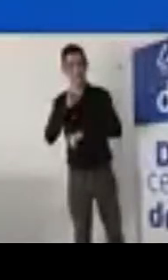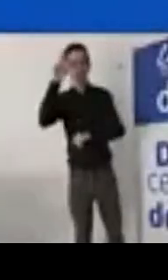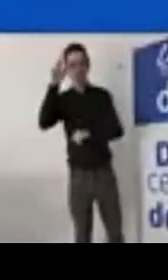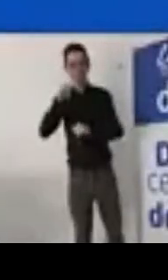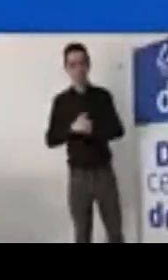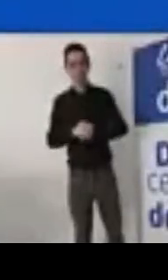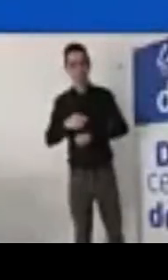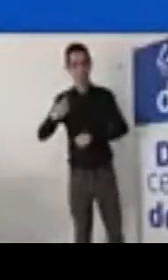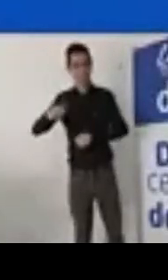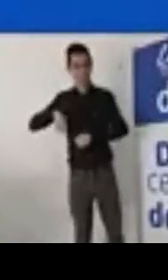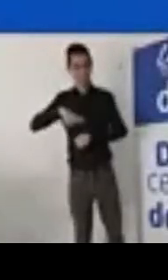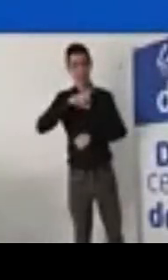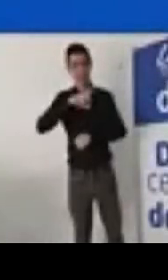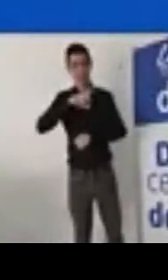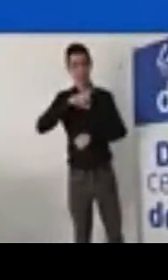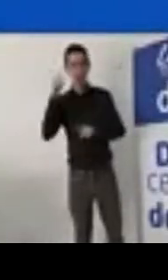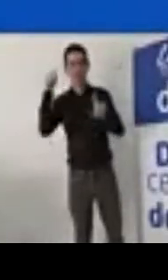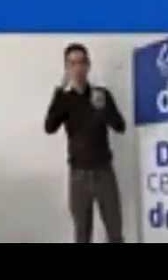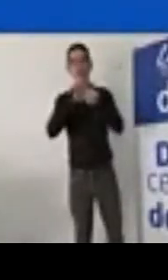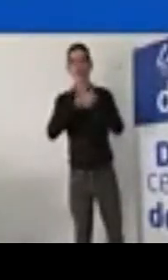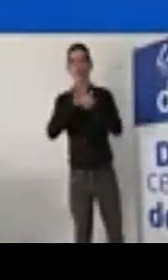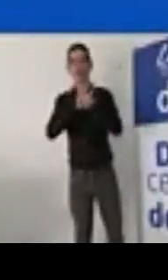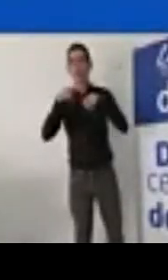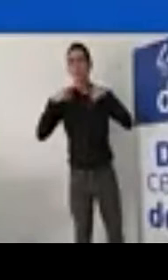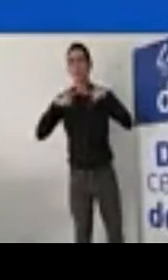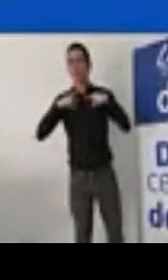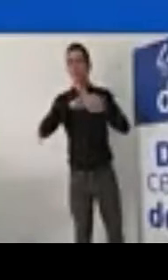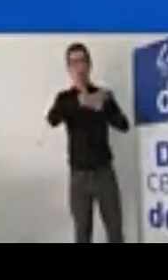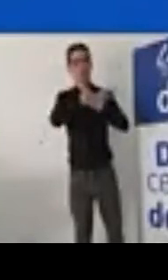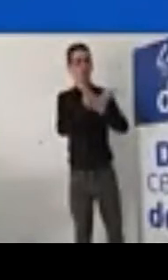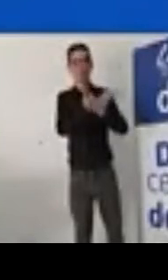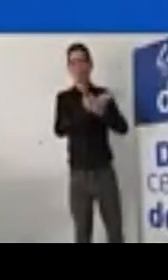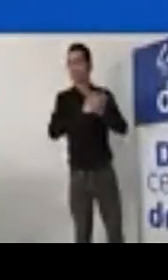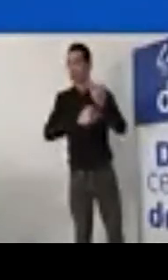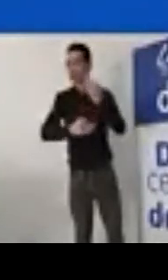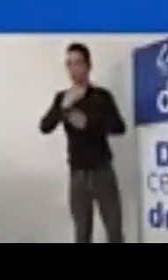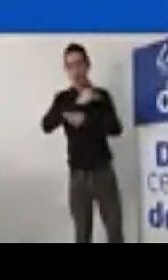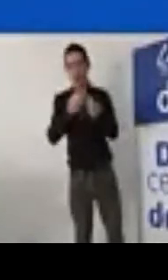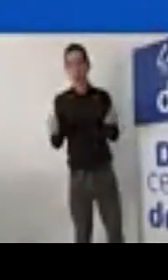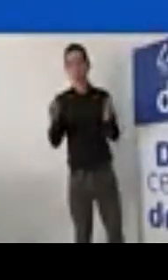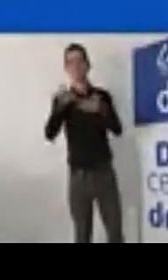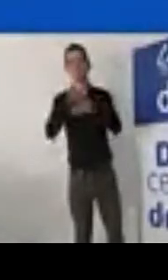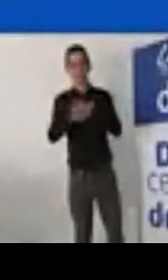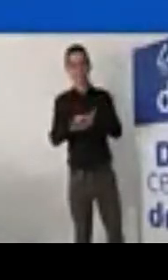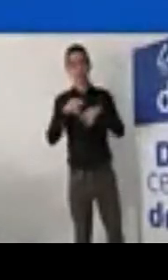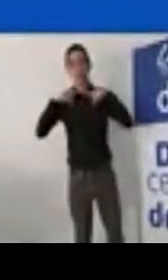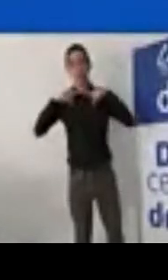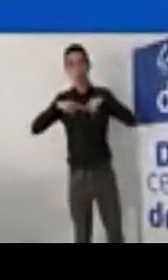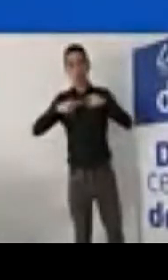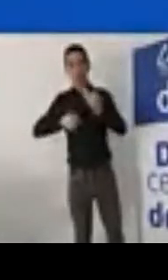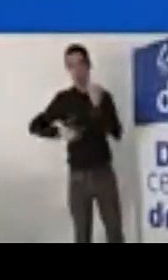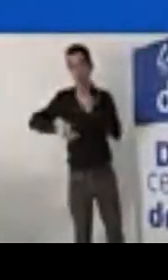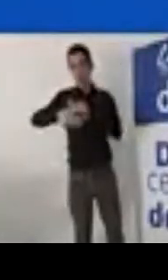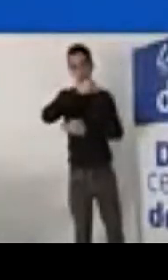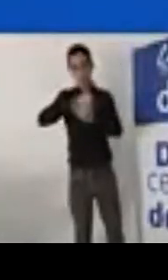todas las personas tengan la misma oportunidad y las mismas condiciones para que saquen su potencial tan importante